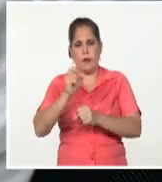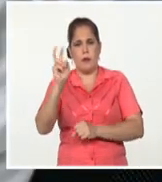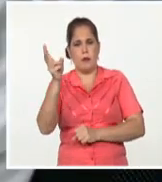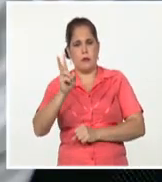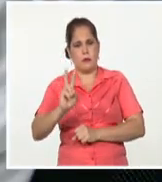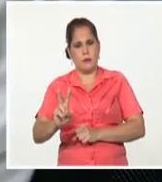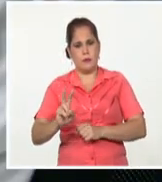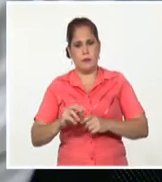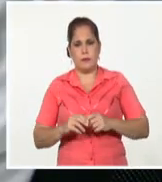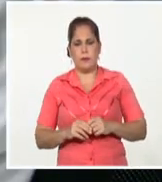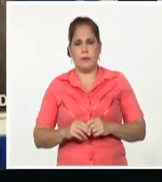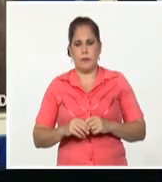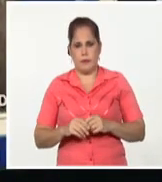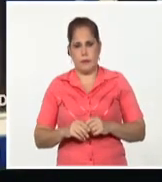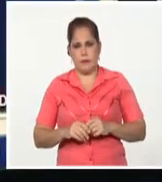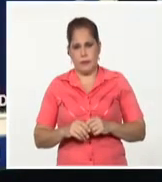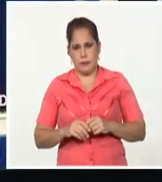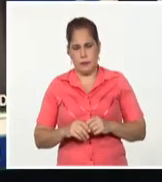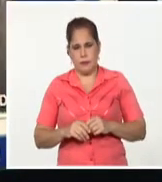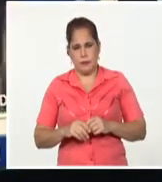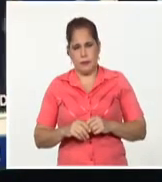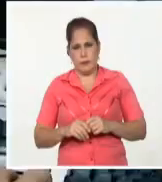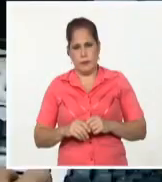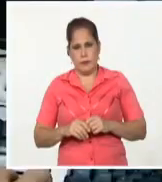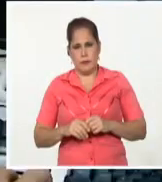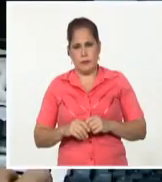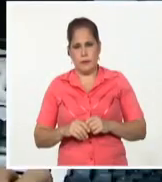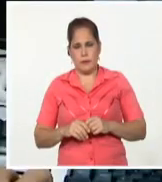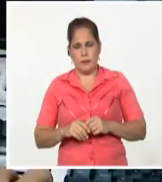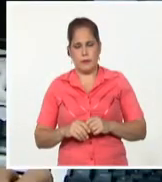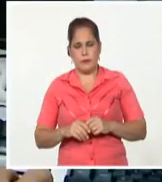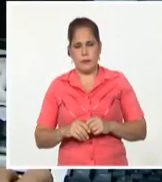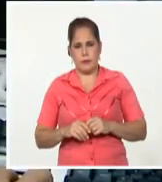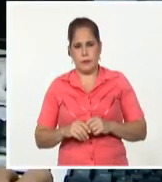Bárcena y Gianni López Brito, Sistema Informativo de la Televisión Cubana.